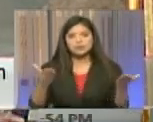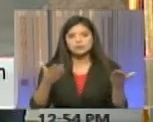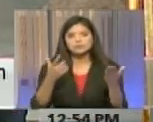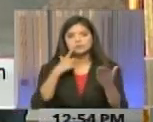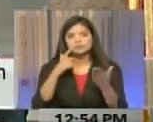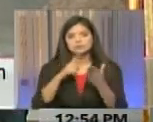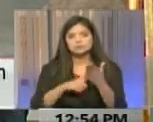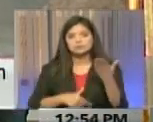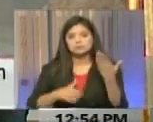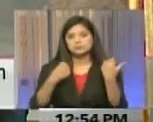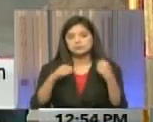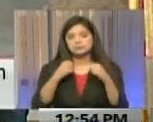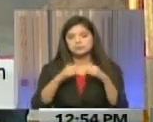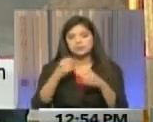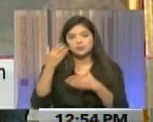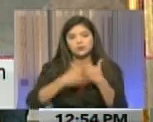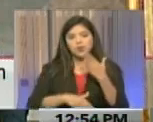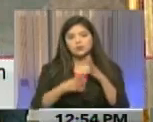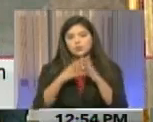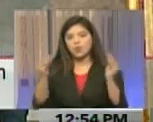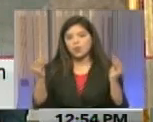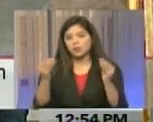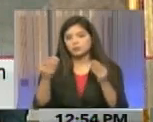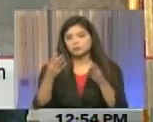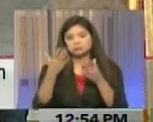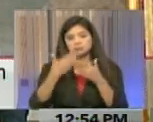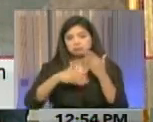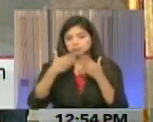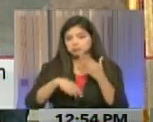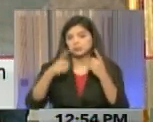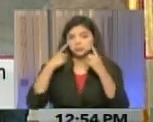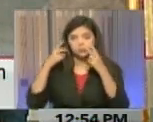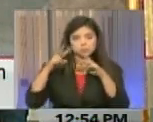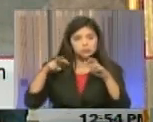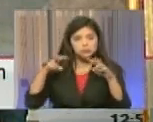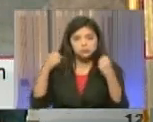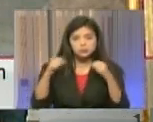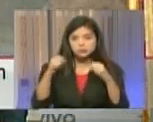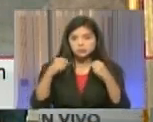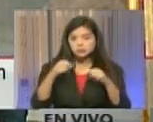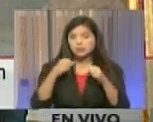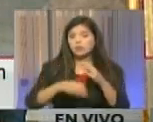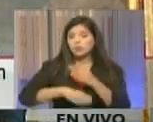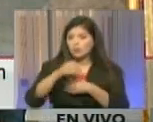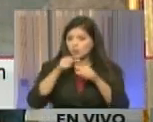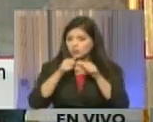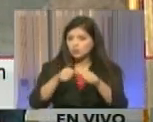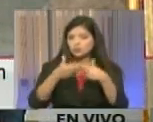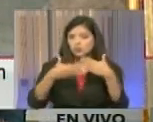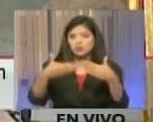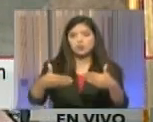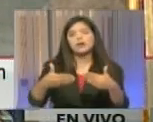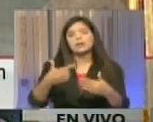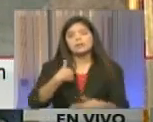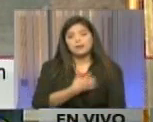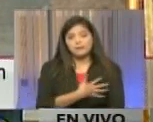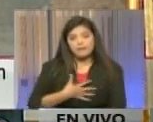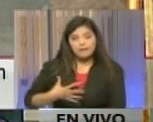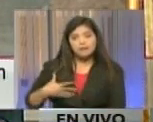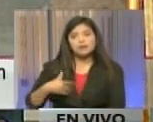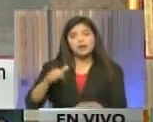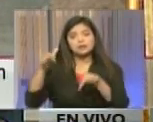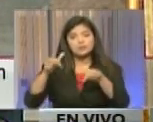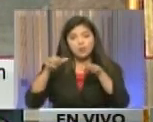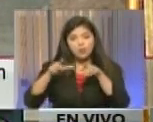aplicando todos nuestros conocimientos. No pararán nuestro deseo de tener un